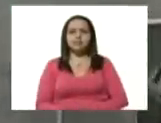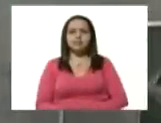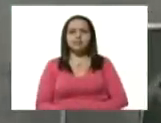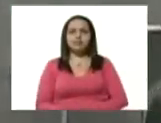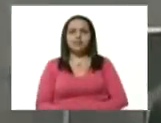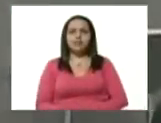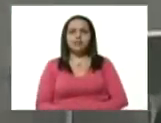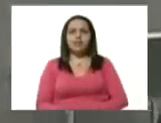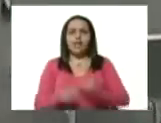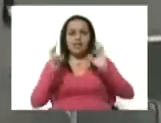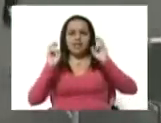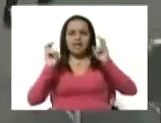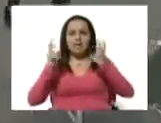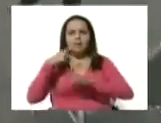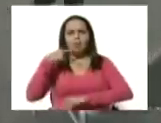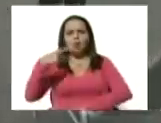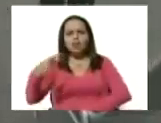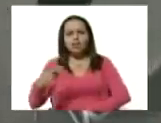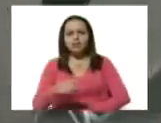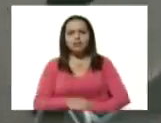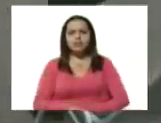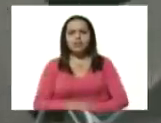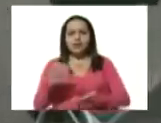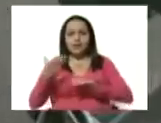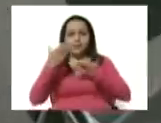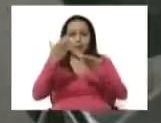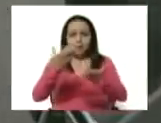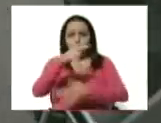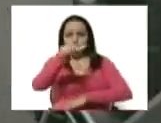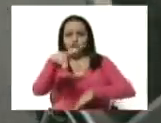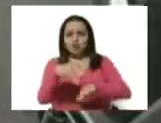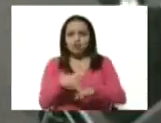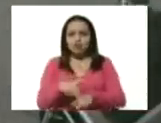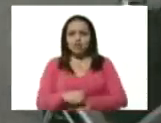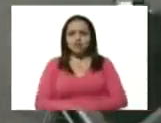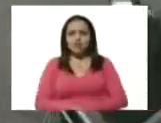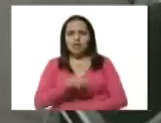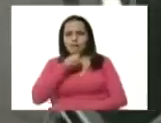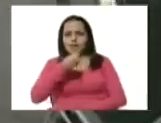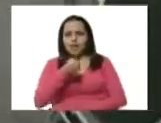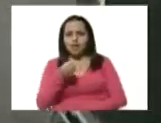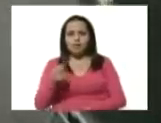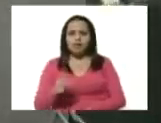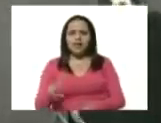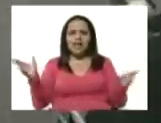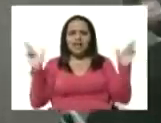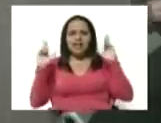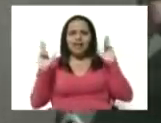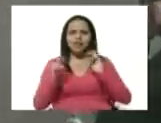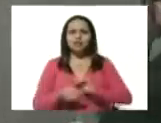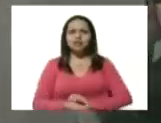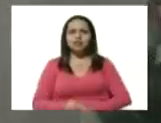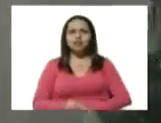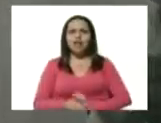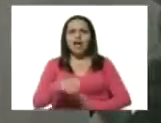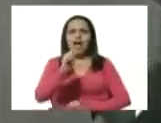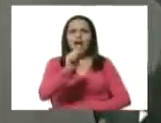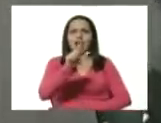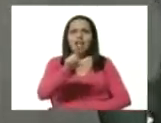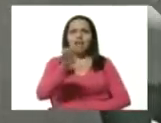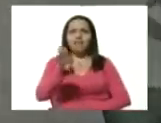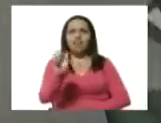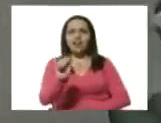de la coyuntura política. Premio Nacional de Periodismo en Radio, ciudadana Alba Rengifo,